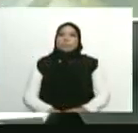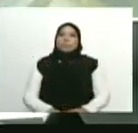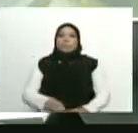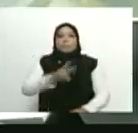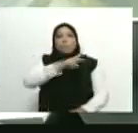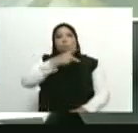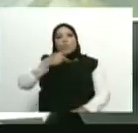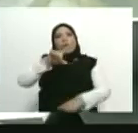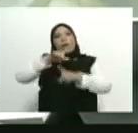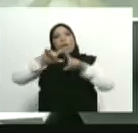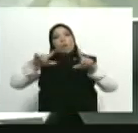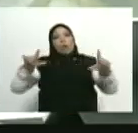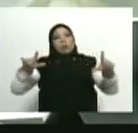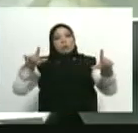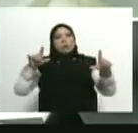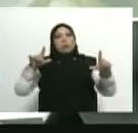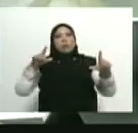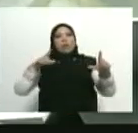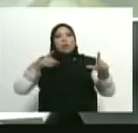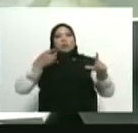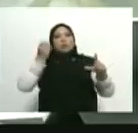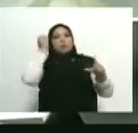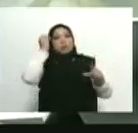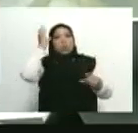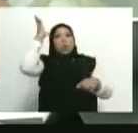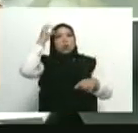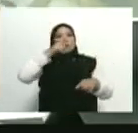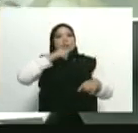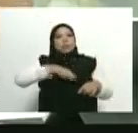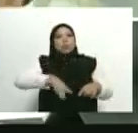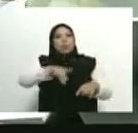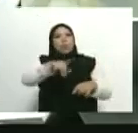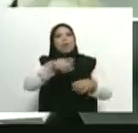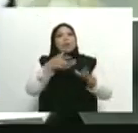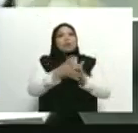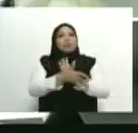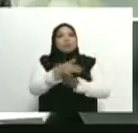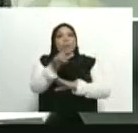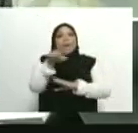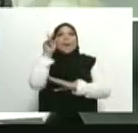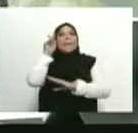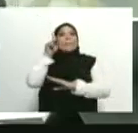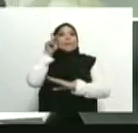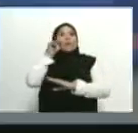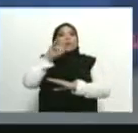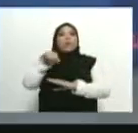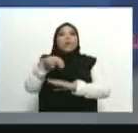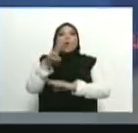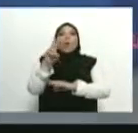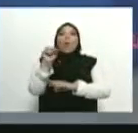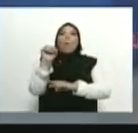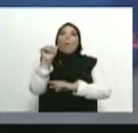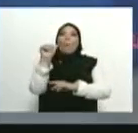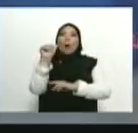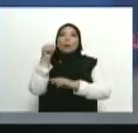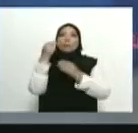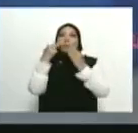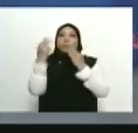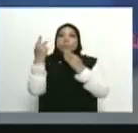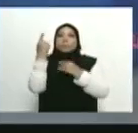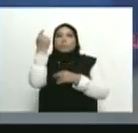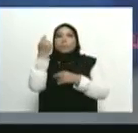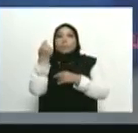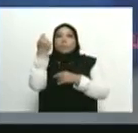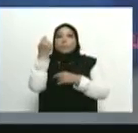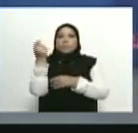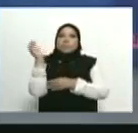lenguaje popular sus grandes conocimientos en historia. Se trata del profesor Juan Romero Jiménez, diputado